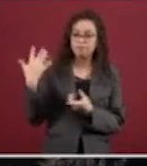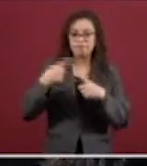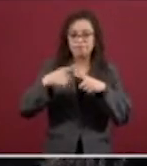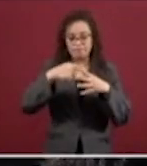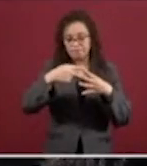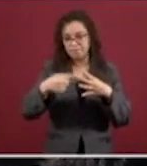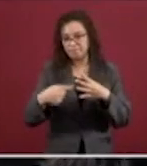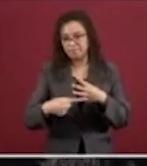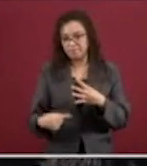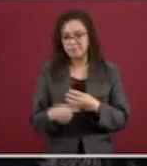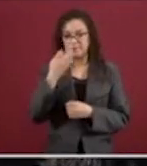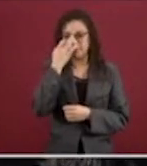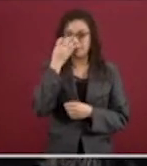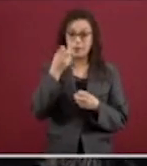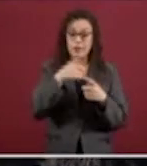Esta capacitación